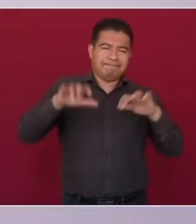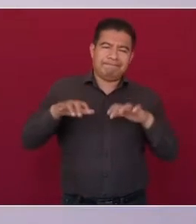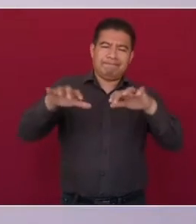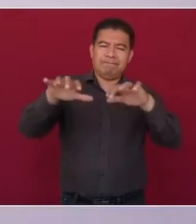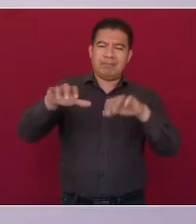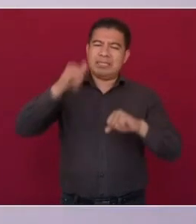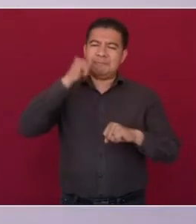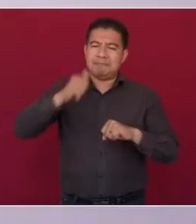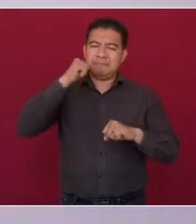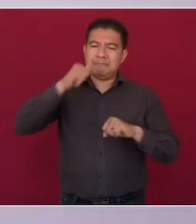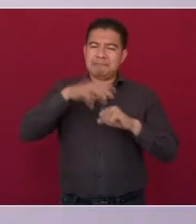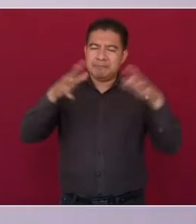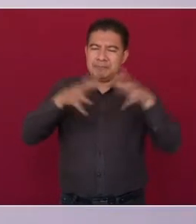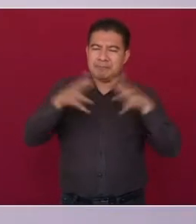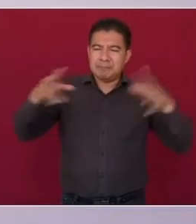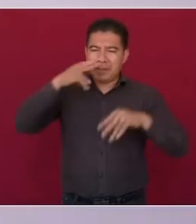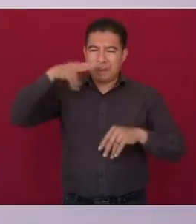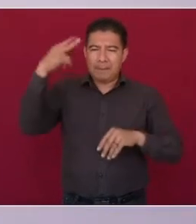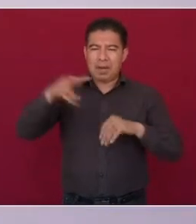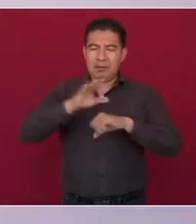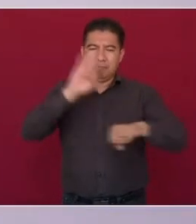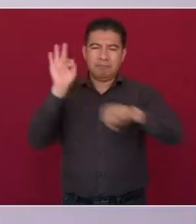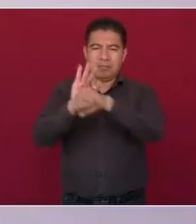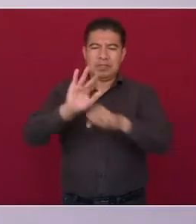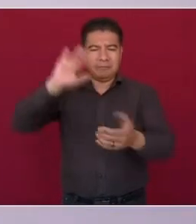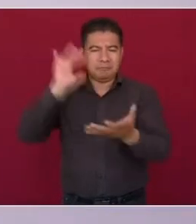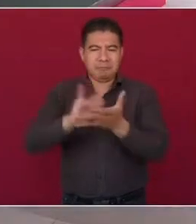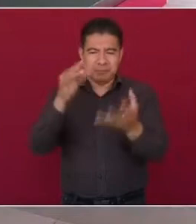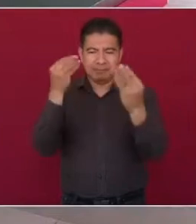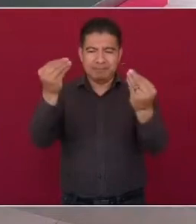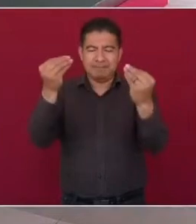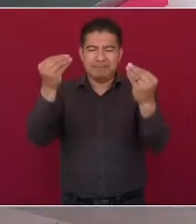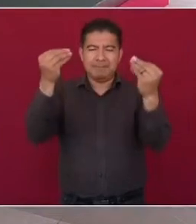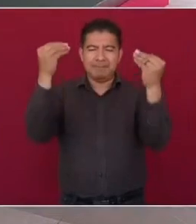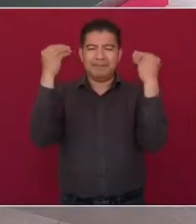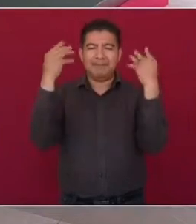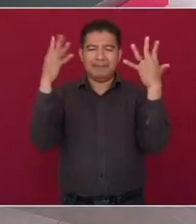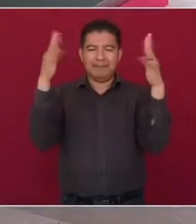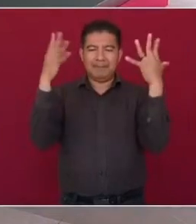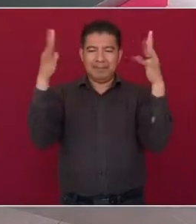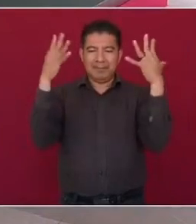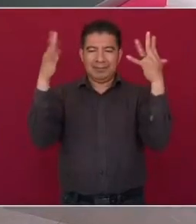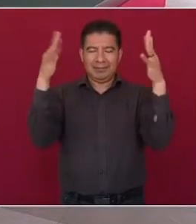a favor de la grandeza de México. Muchas gracias.